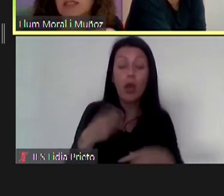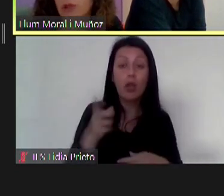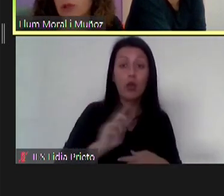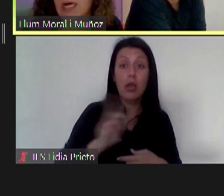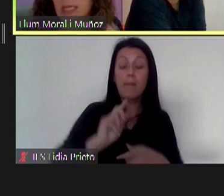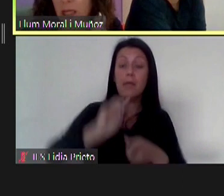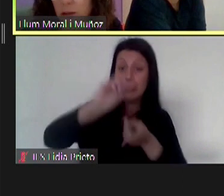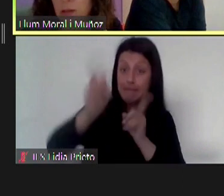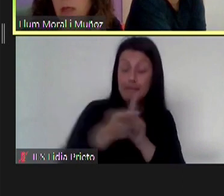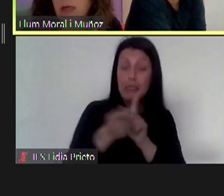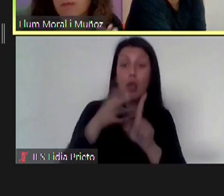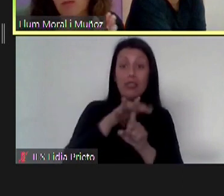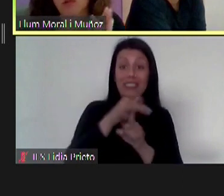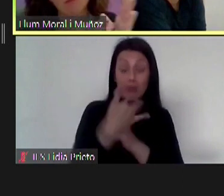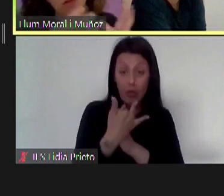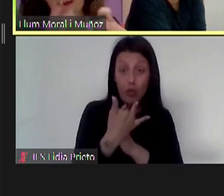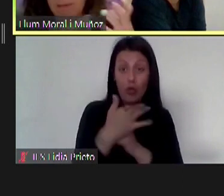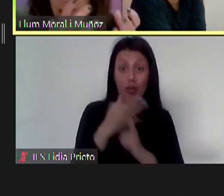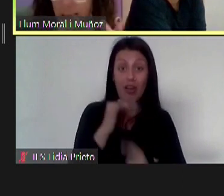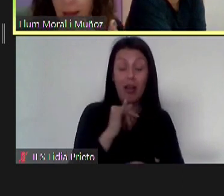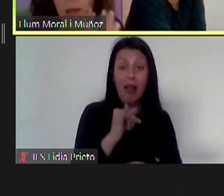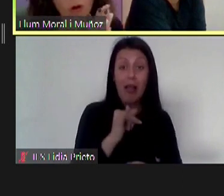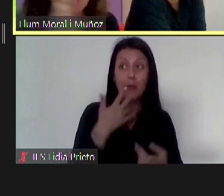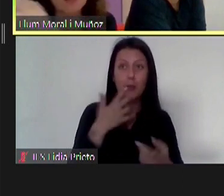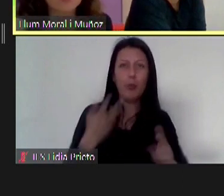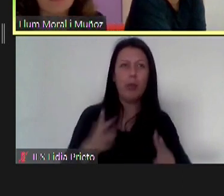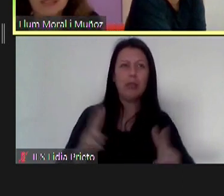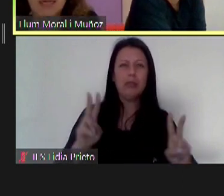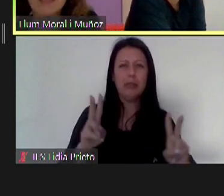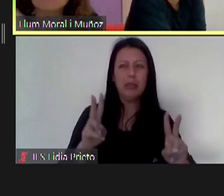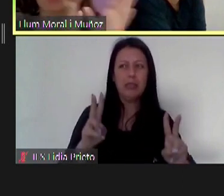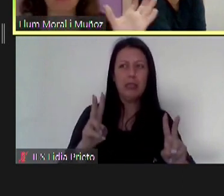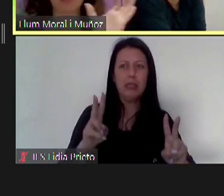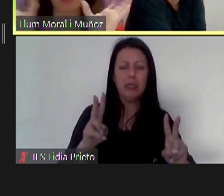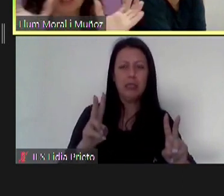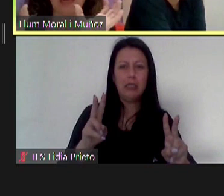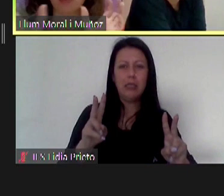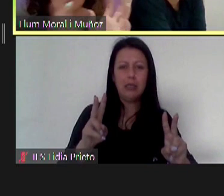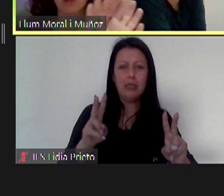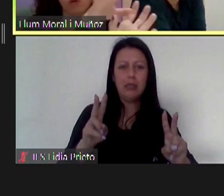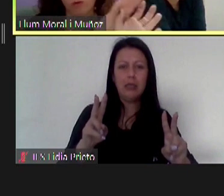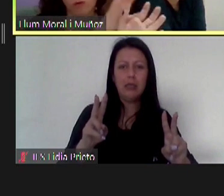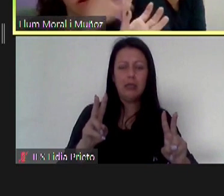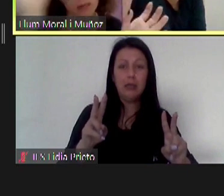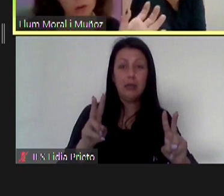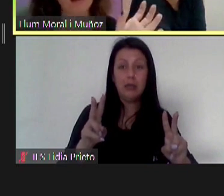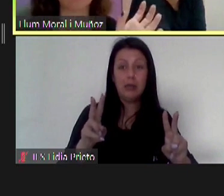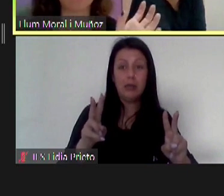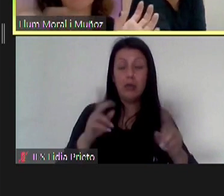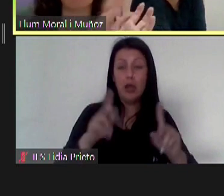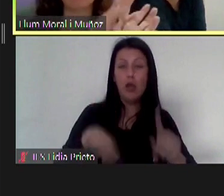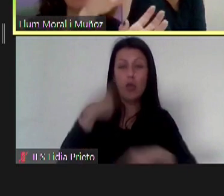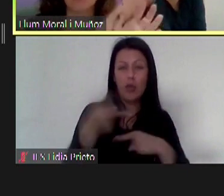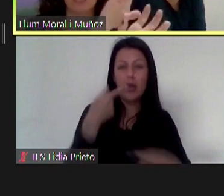ante una situación de agitación, vemos a la persona más irritada, todavía no está descompensada, ¿eh? Vamos a hablar de los estados. Luego hablaremos de